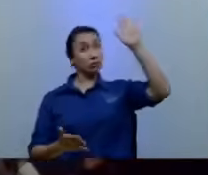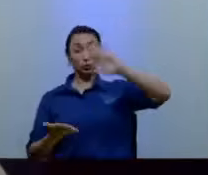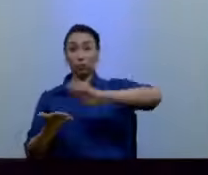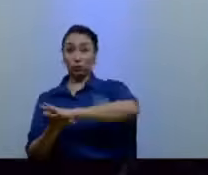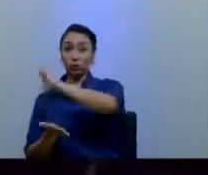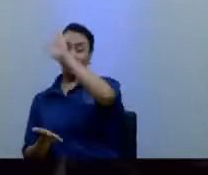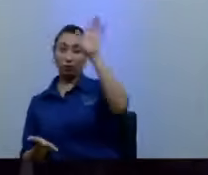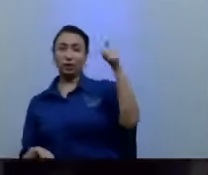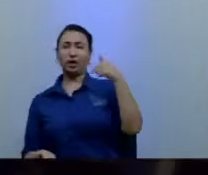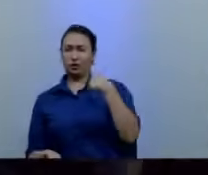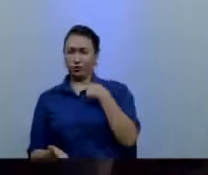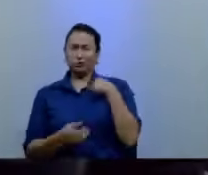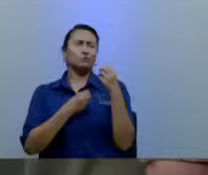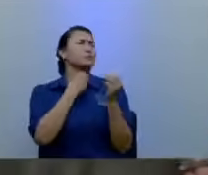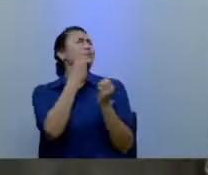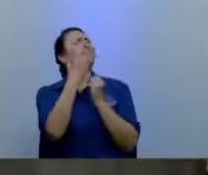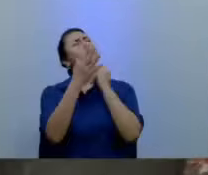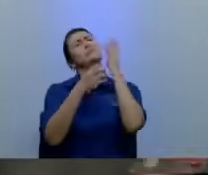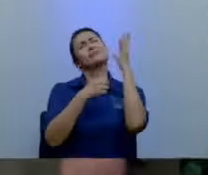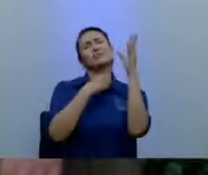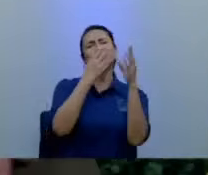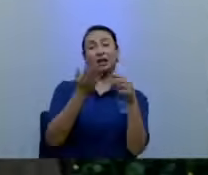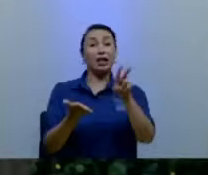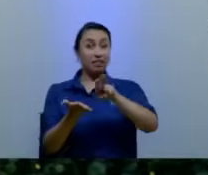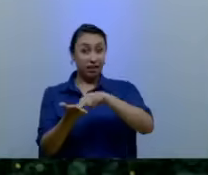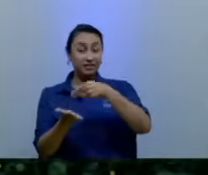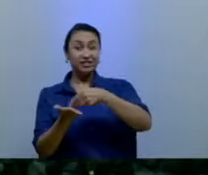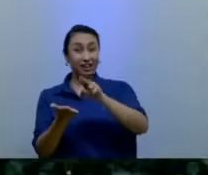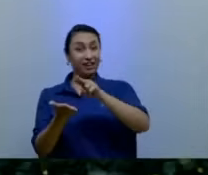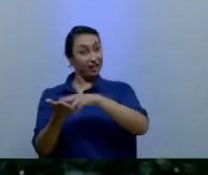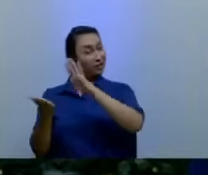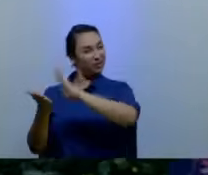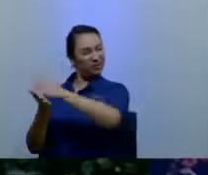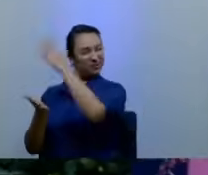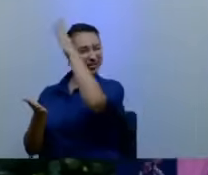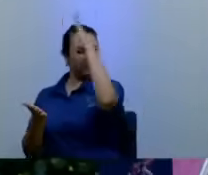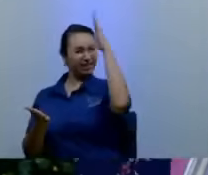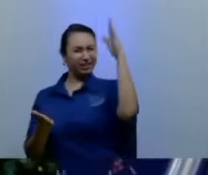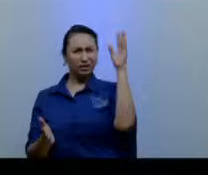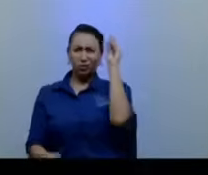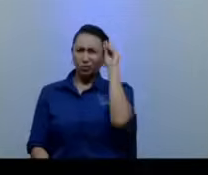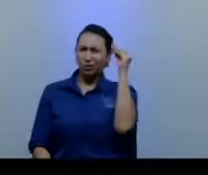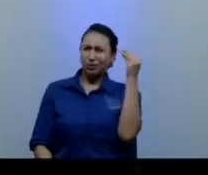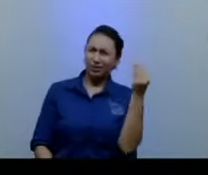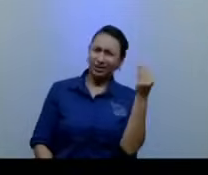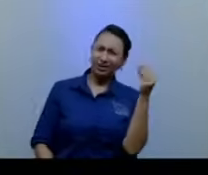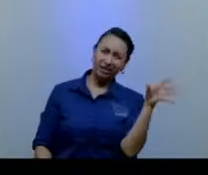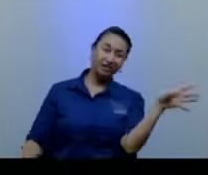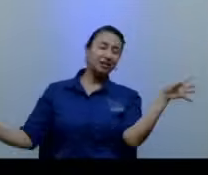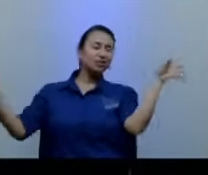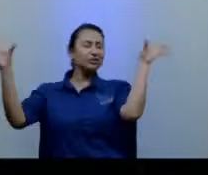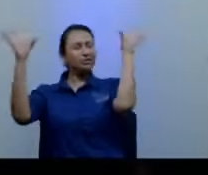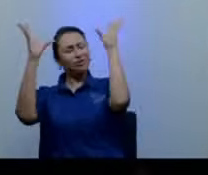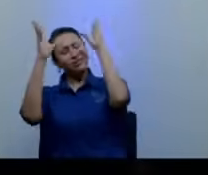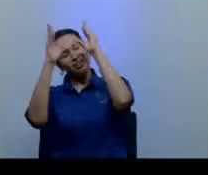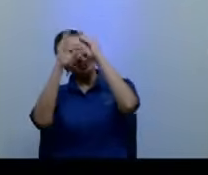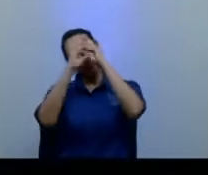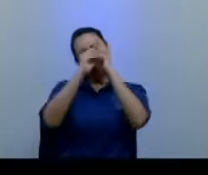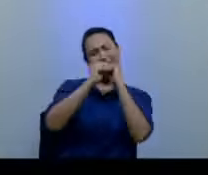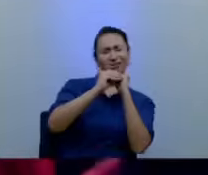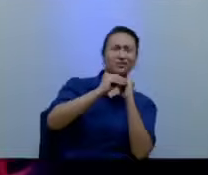nombre cantaré con el pandero y toda la noche sin